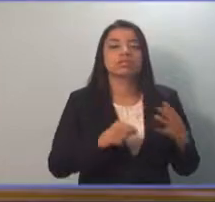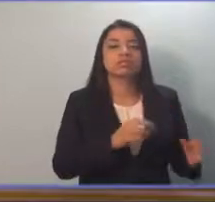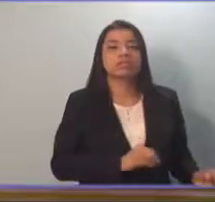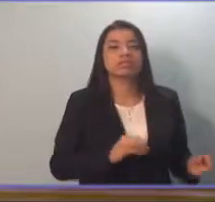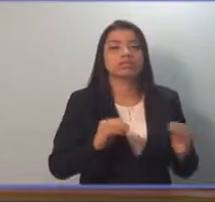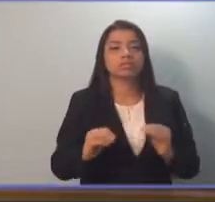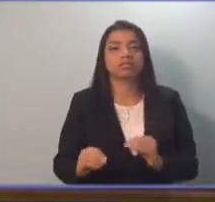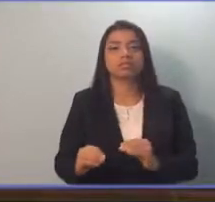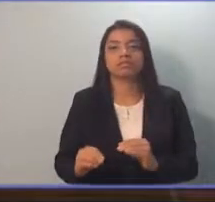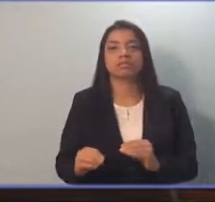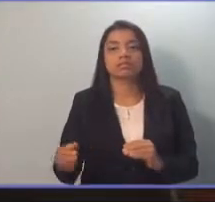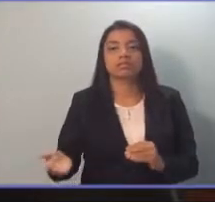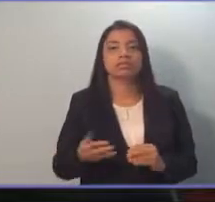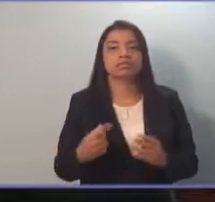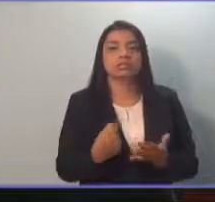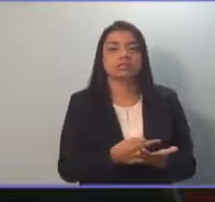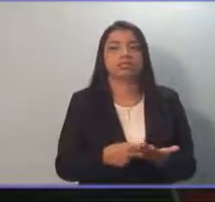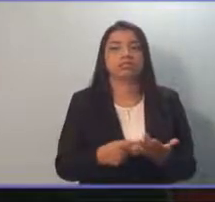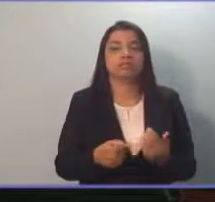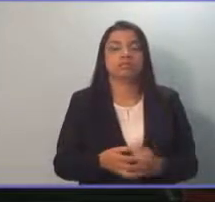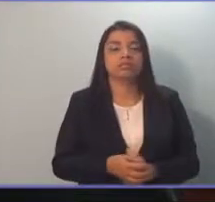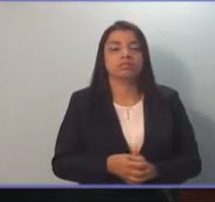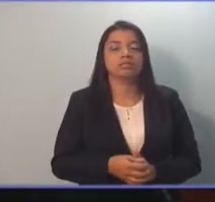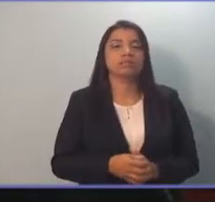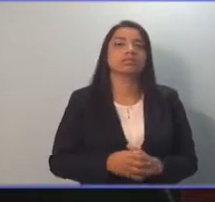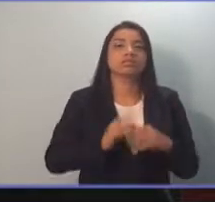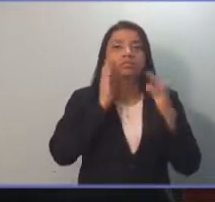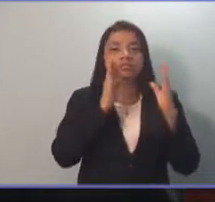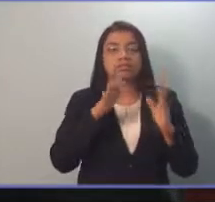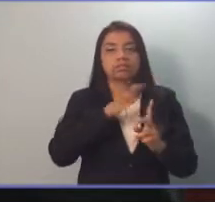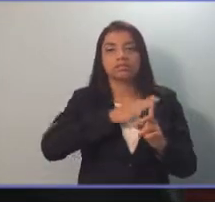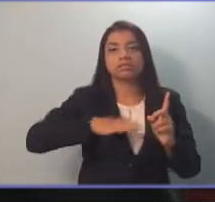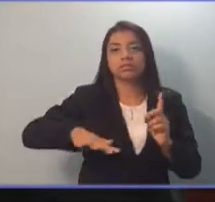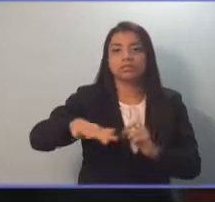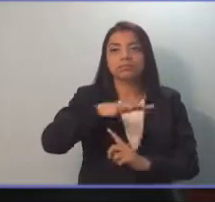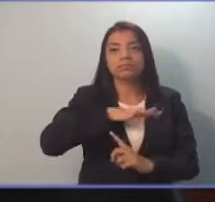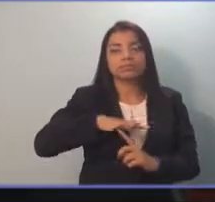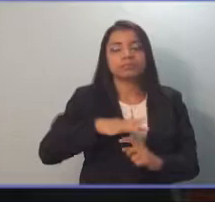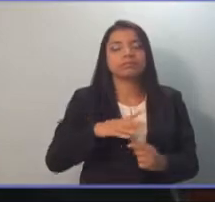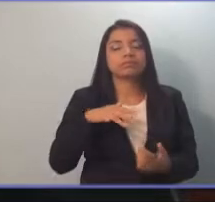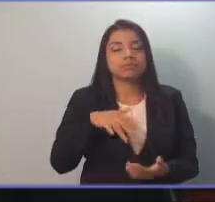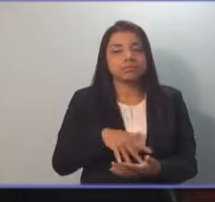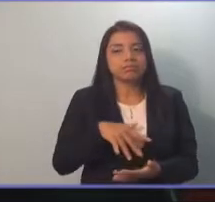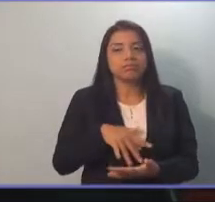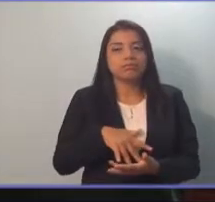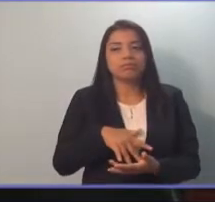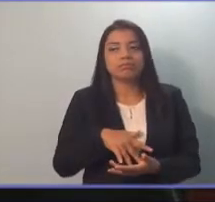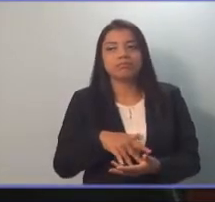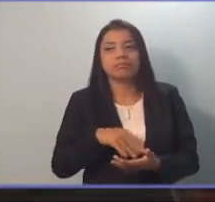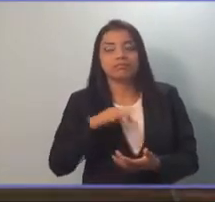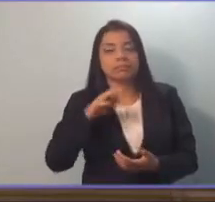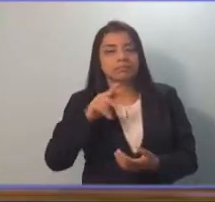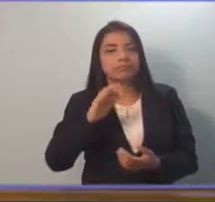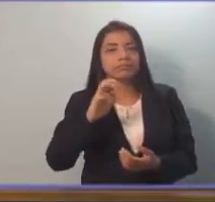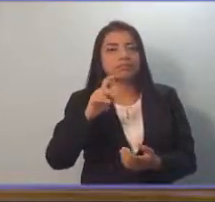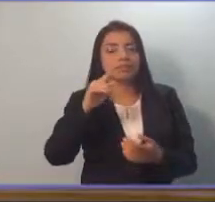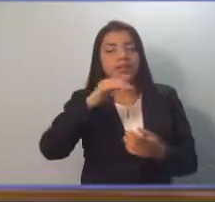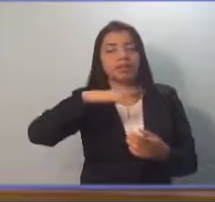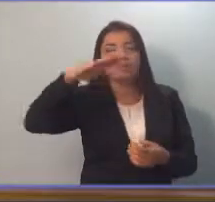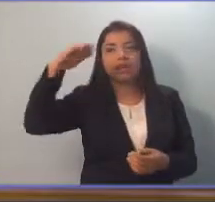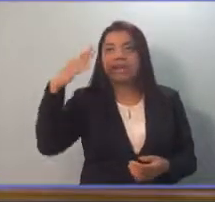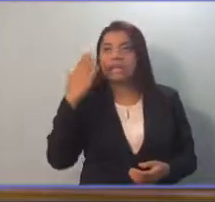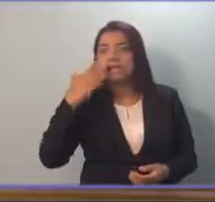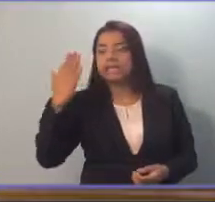un programa a través del cual se atiende la situación migratoria de la población de los ex-bolsones, con